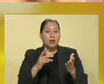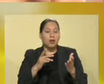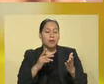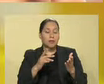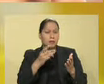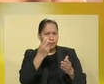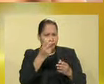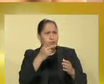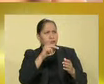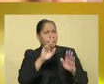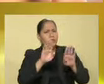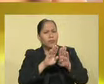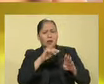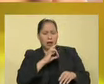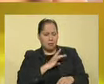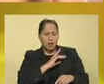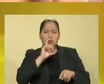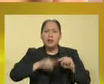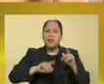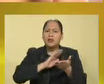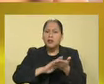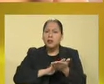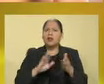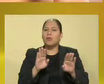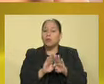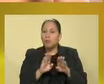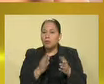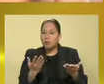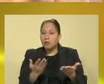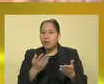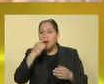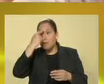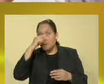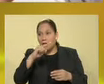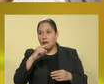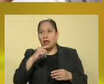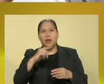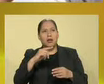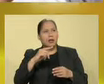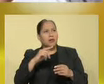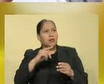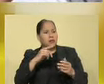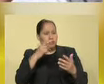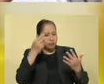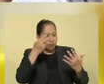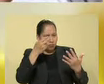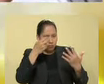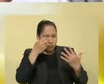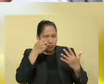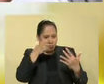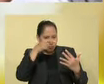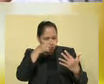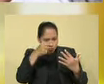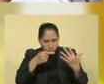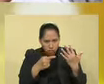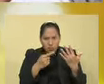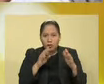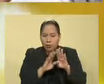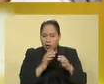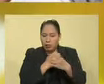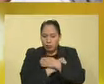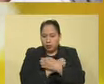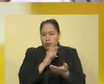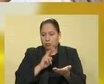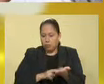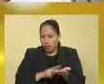cómo entonces se elimina el miedo en la sociedad para que entonces puedan existir todas estas cosas que de escala de valores y